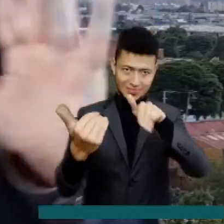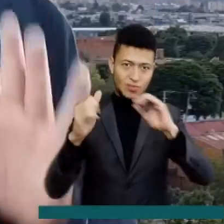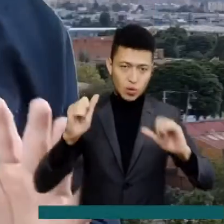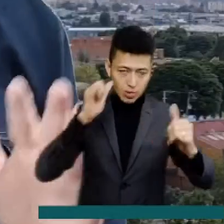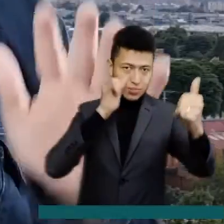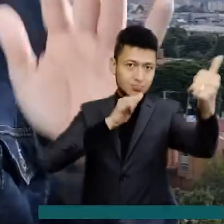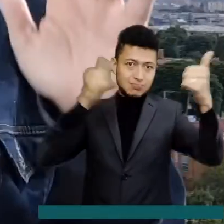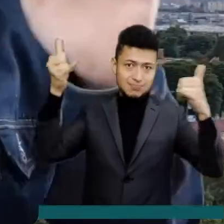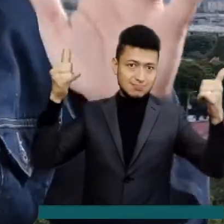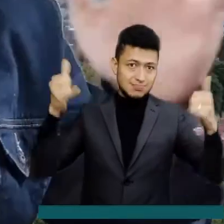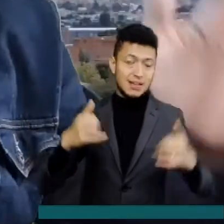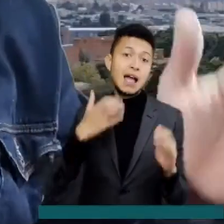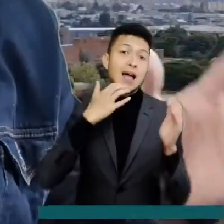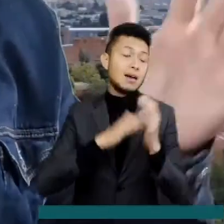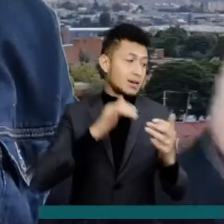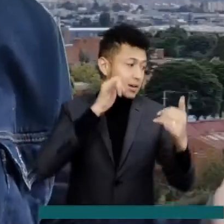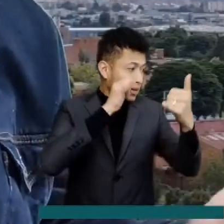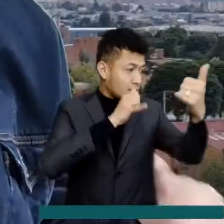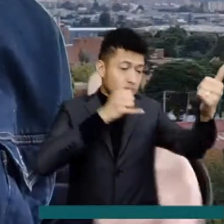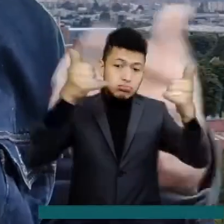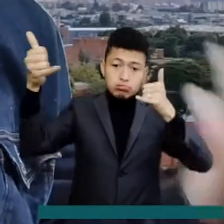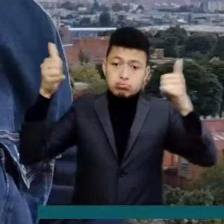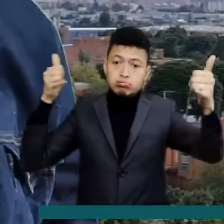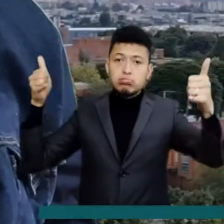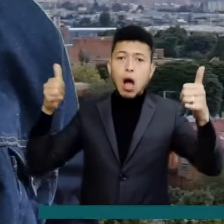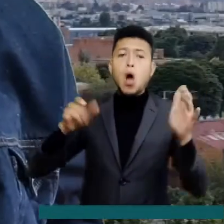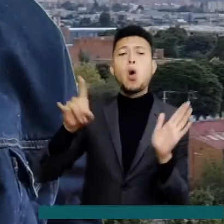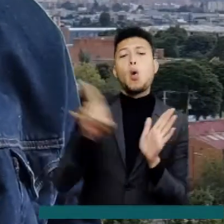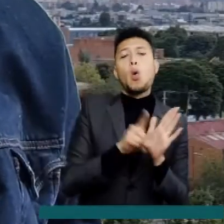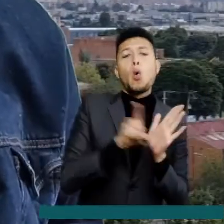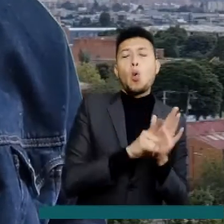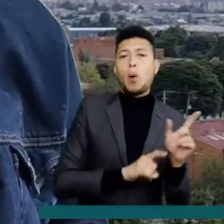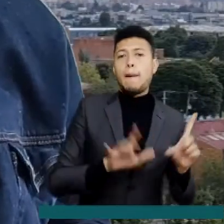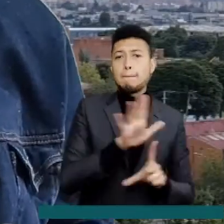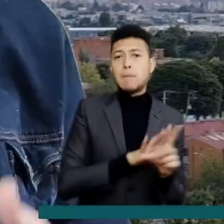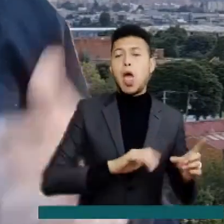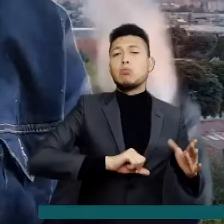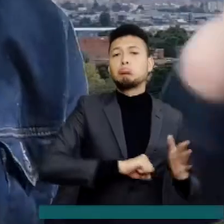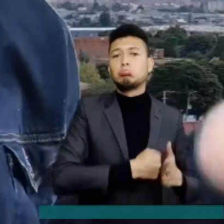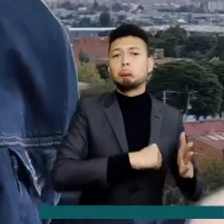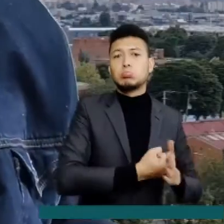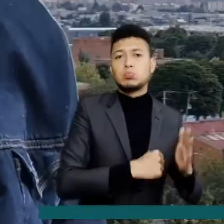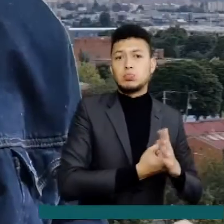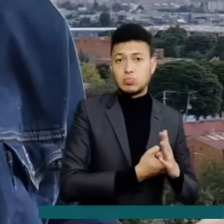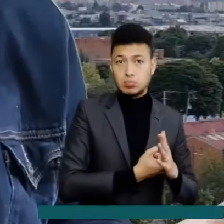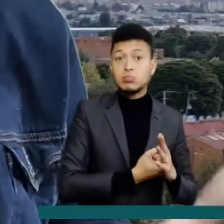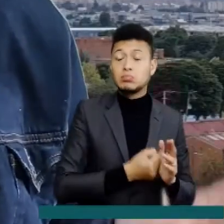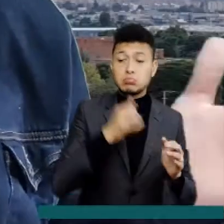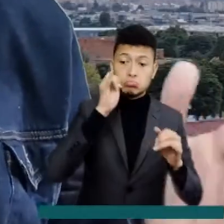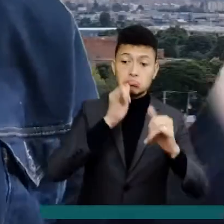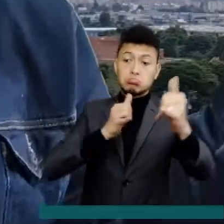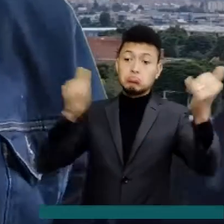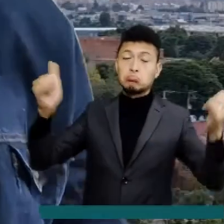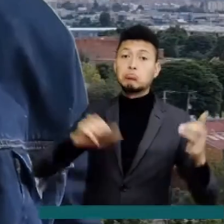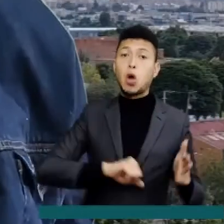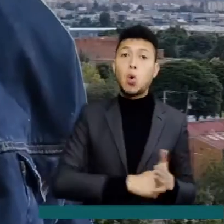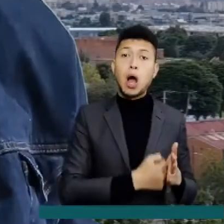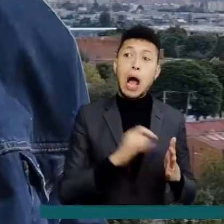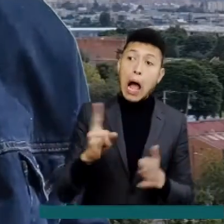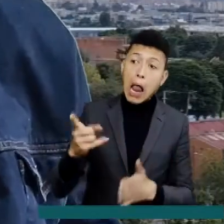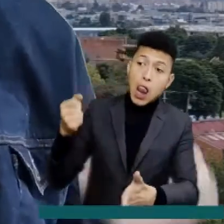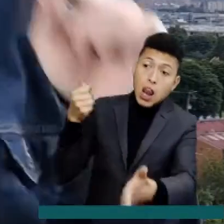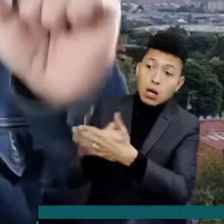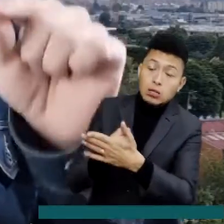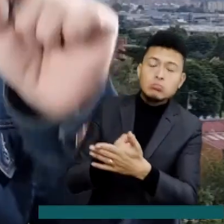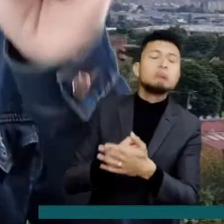pero una cosa es poner una cámara que graba y almacena vídeo y que eventualmente podrá en ese sentido dejar registro de un